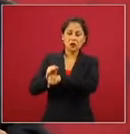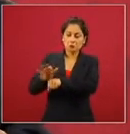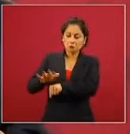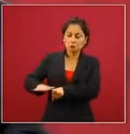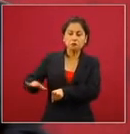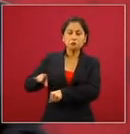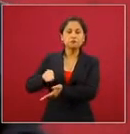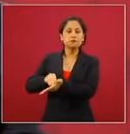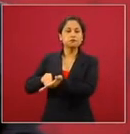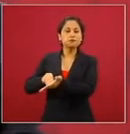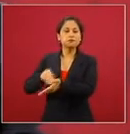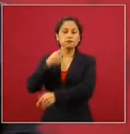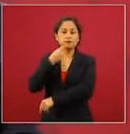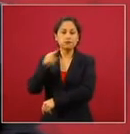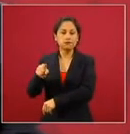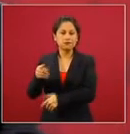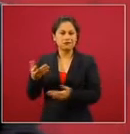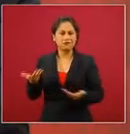Así era.